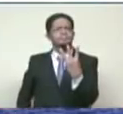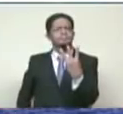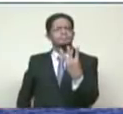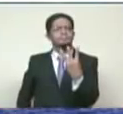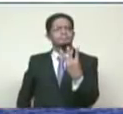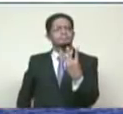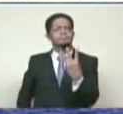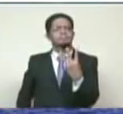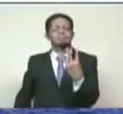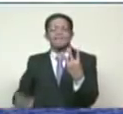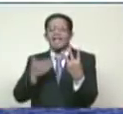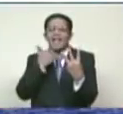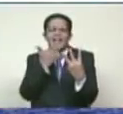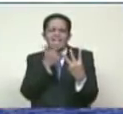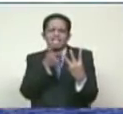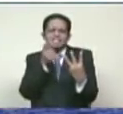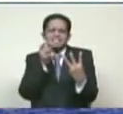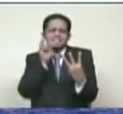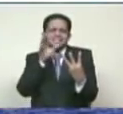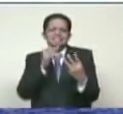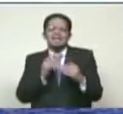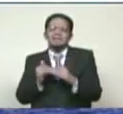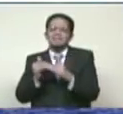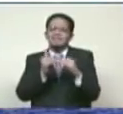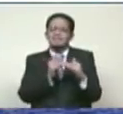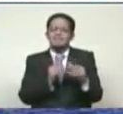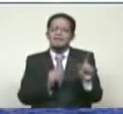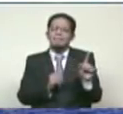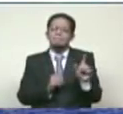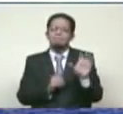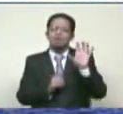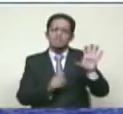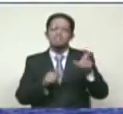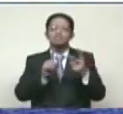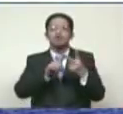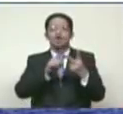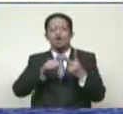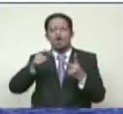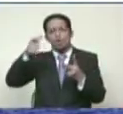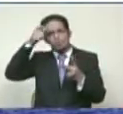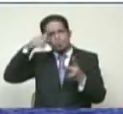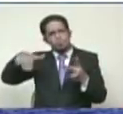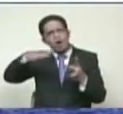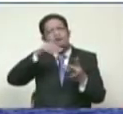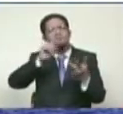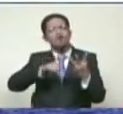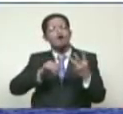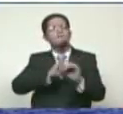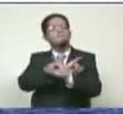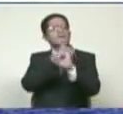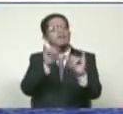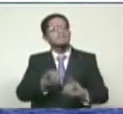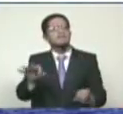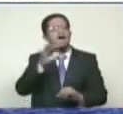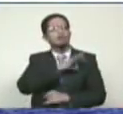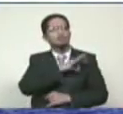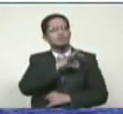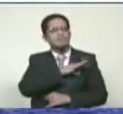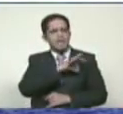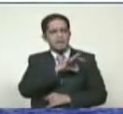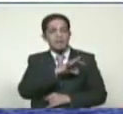sagrado, milagroso. La estabilidad política, el poder popular, la felicidad social, el